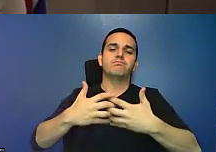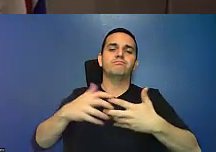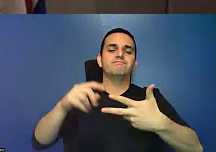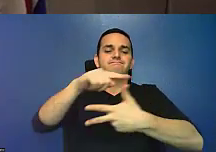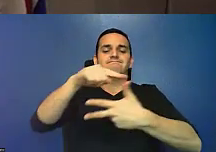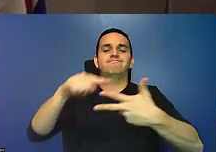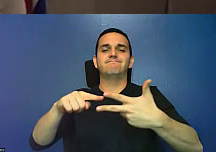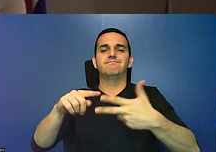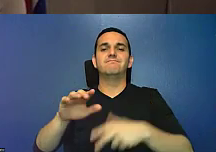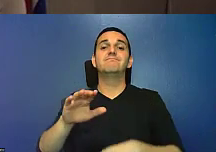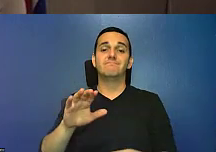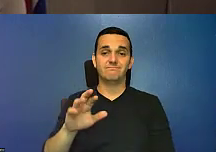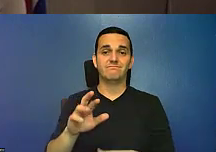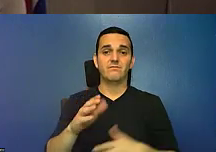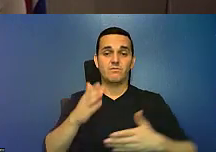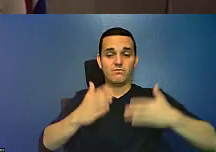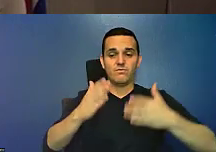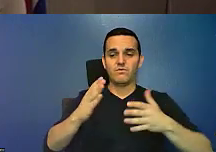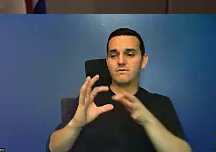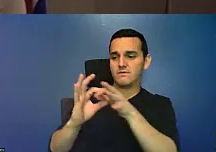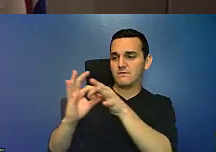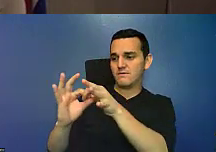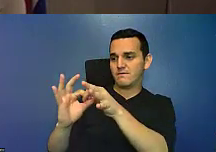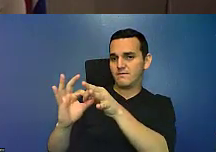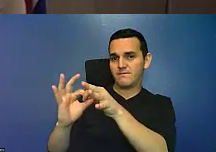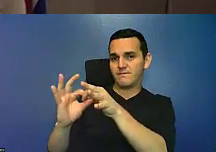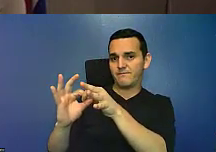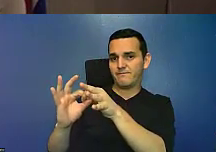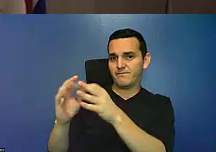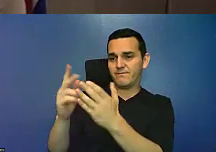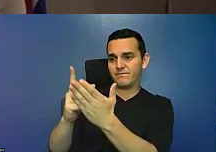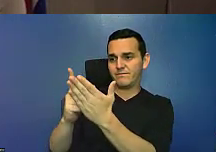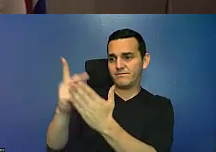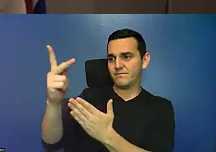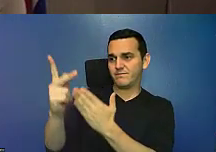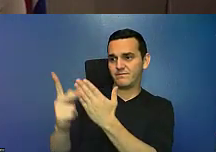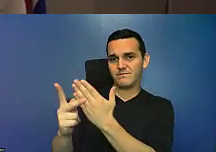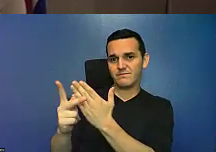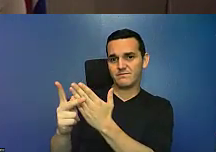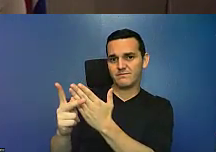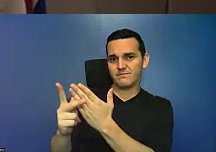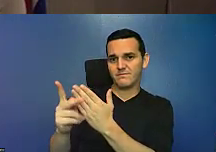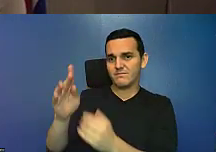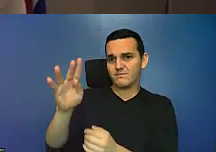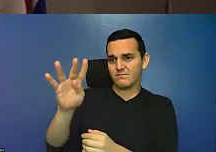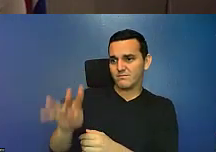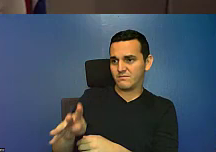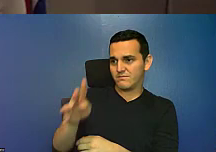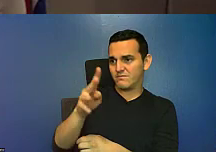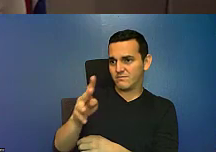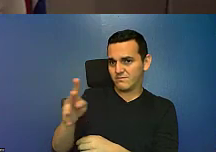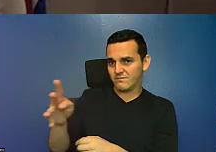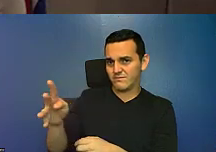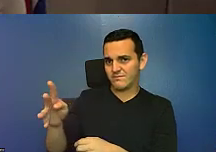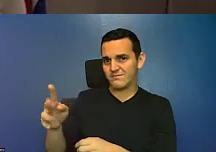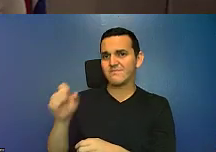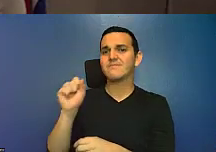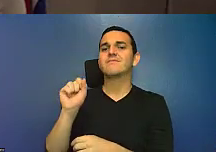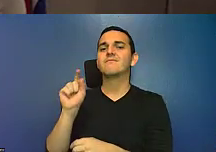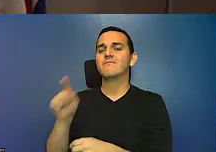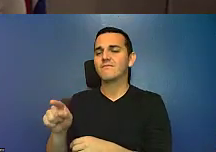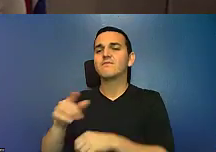Robótica está estrechamente ligado con el área programática de programación, y esta ciencia ha permitido el desarrollo a niveles